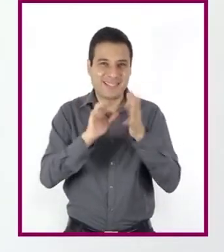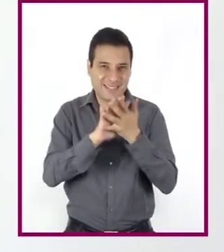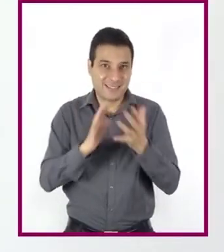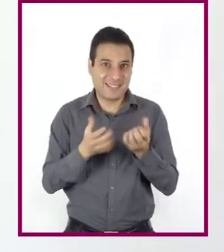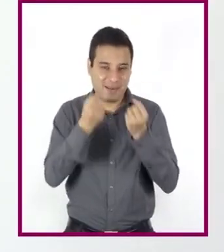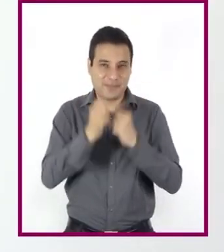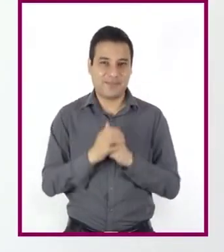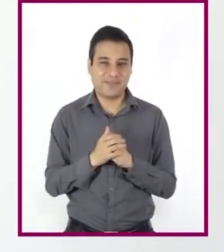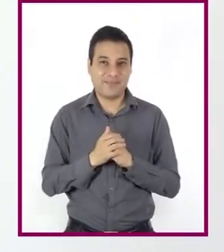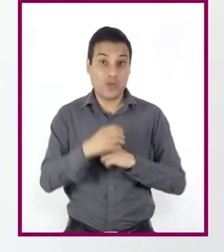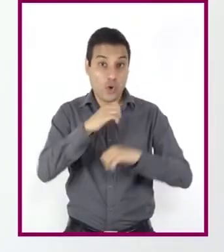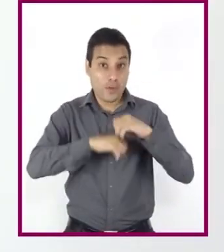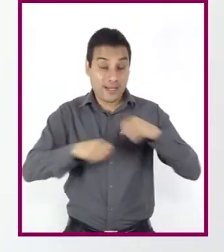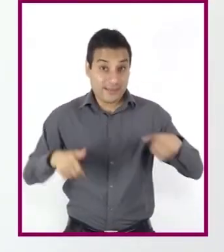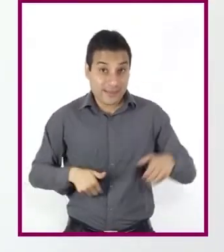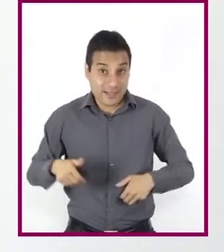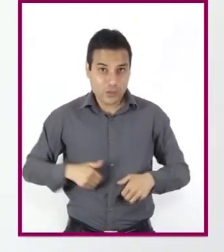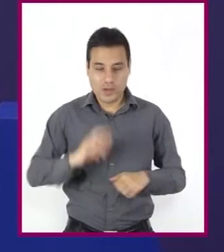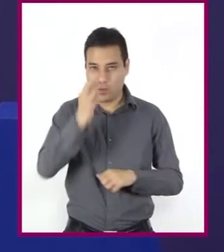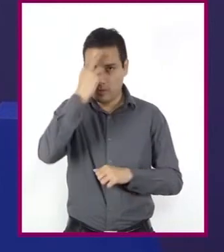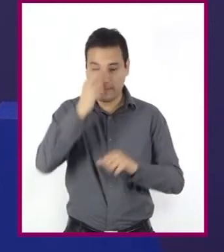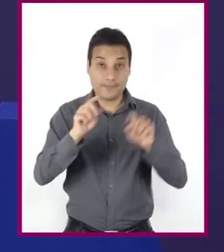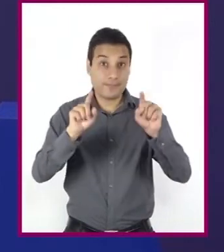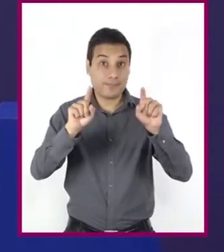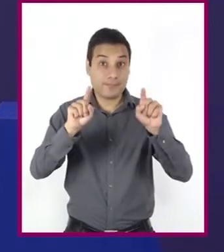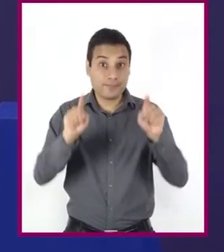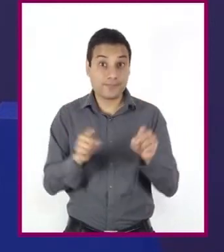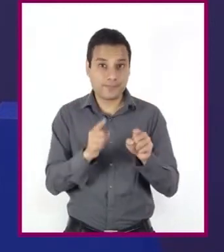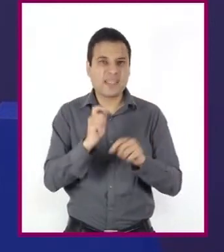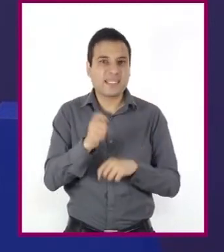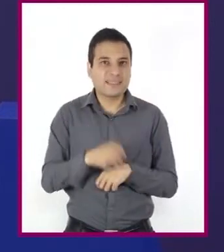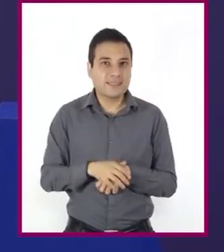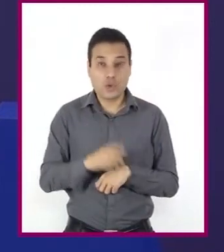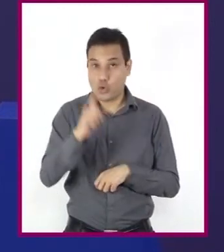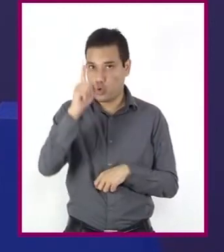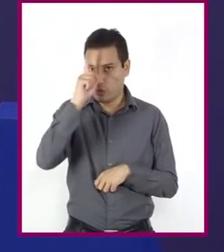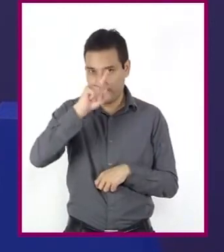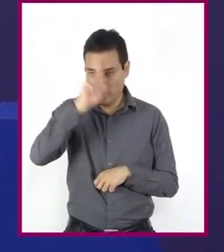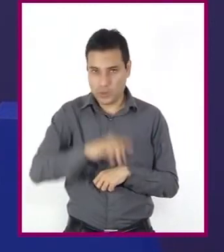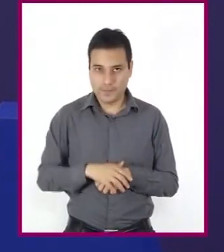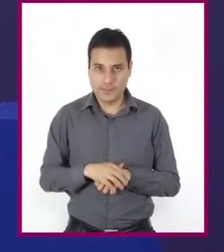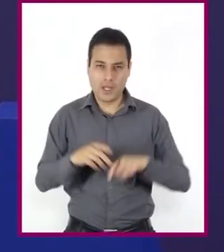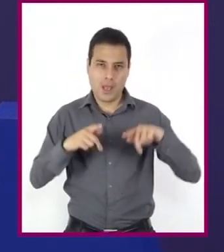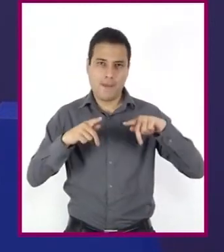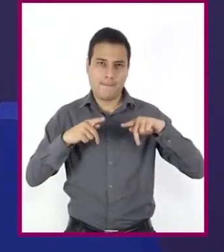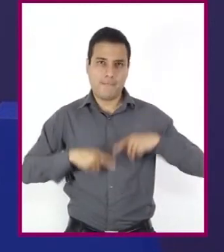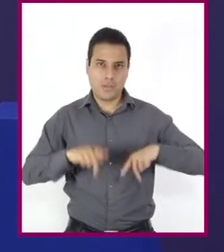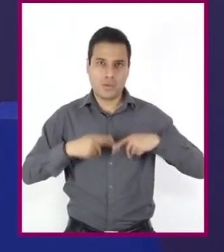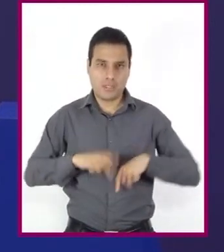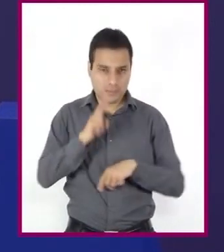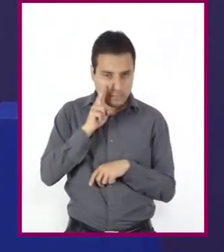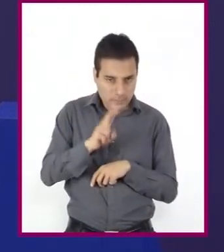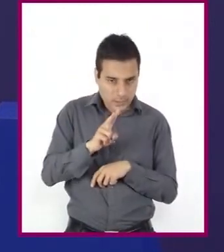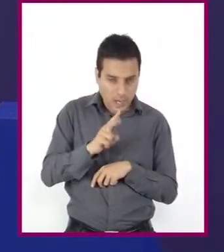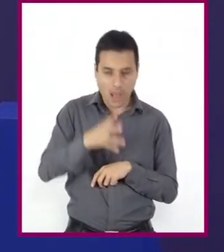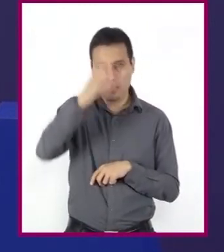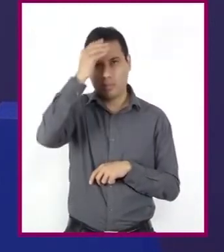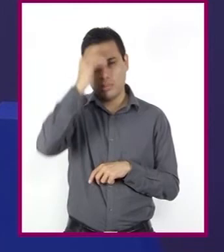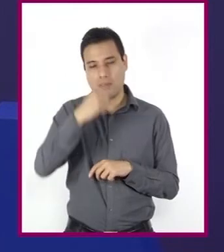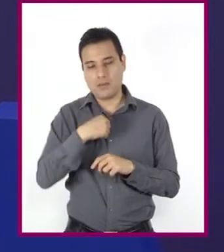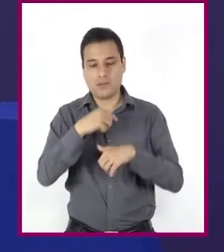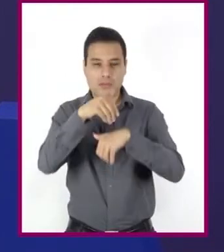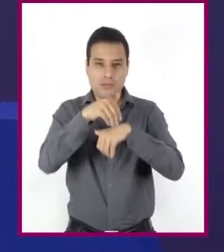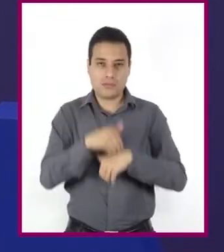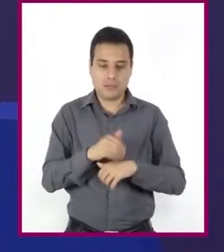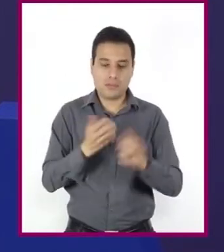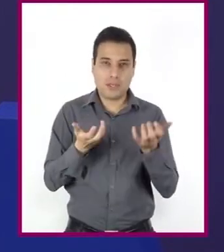dramáticos, tenemos que las acotaciones van entre paréntesis y se actúan, no son dichas por los personajes, que el guión largo